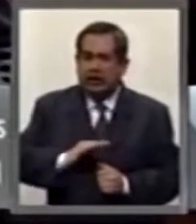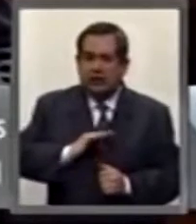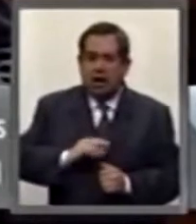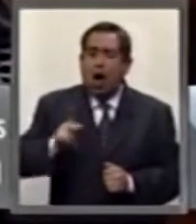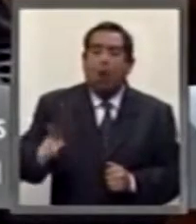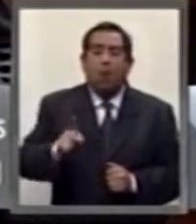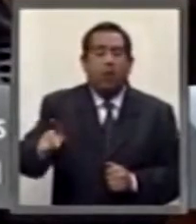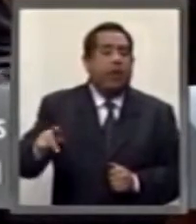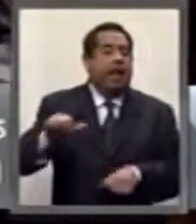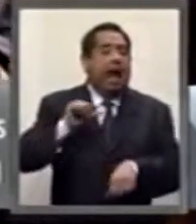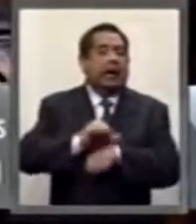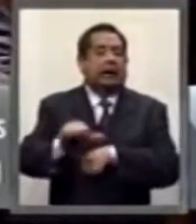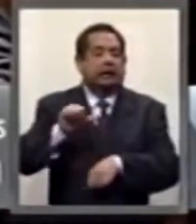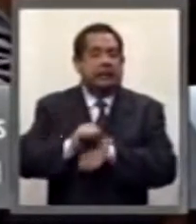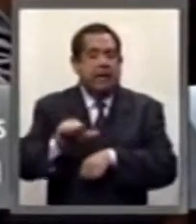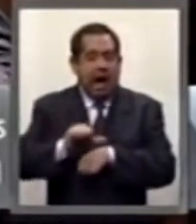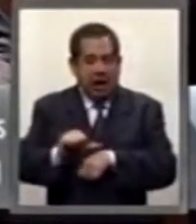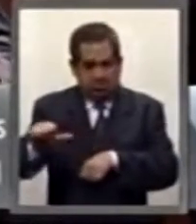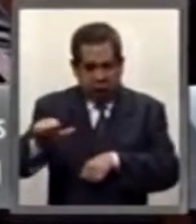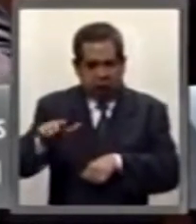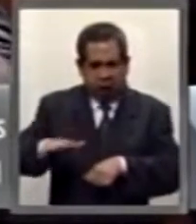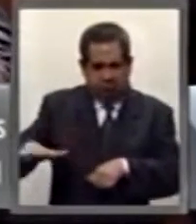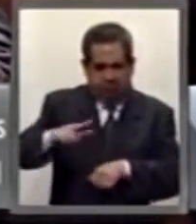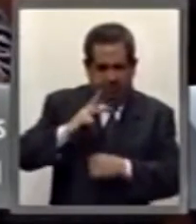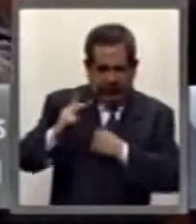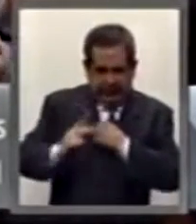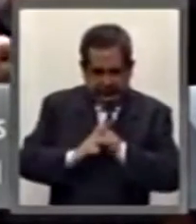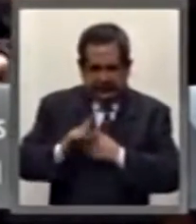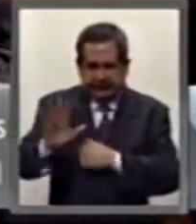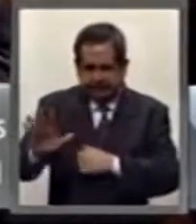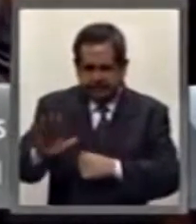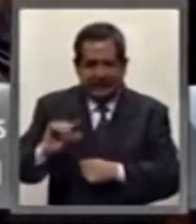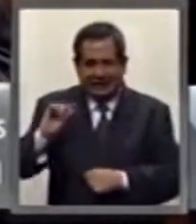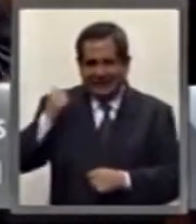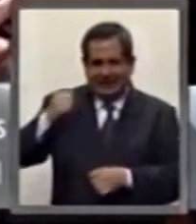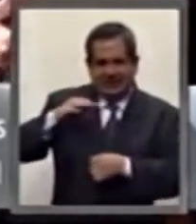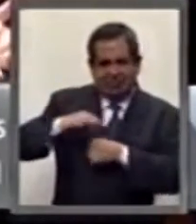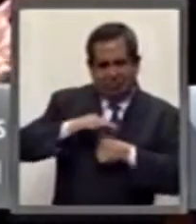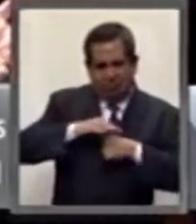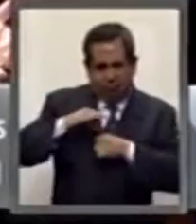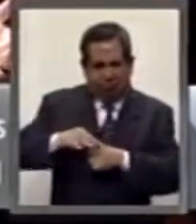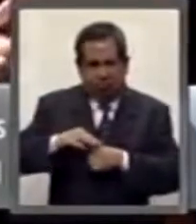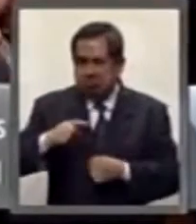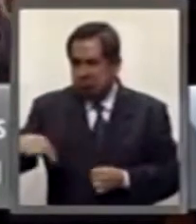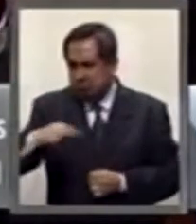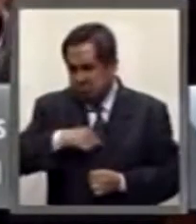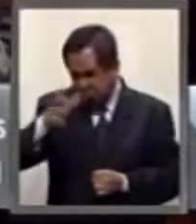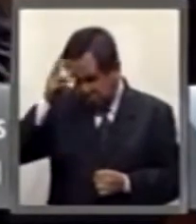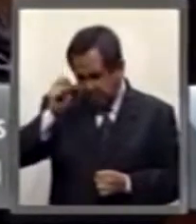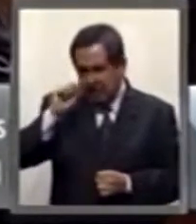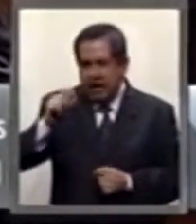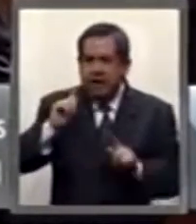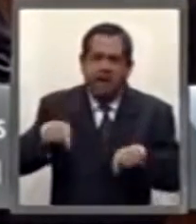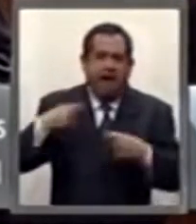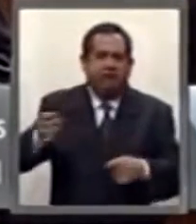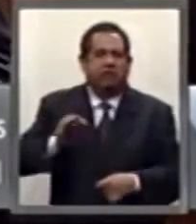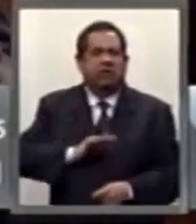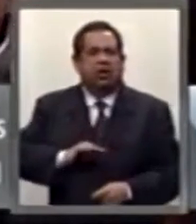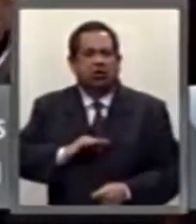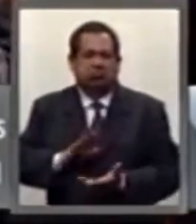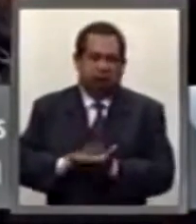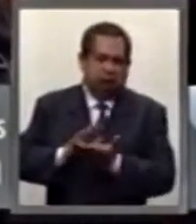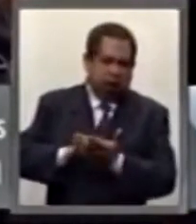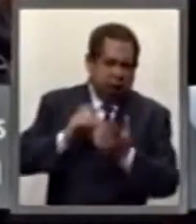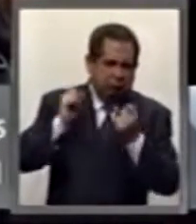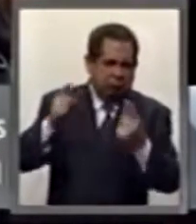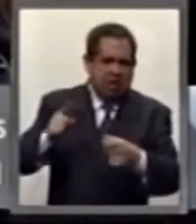pueblo de Argentina por la realización de sus recientes elecciones. El punto de acuerdo consiste en la felicitación al pueblo